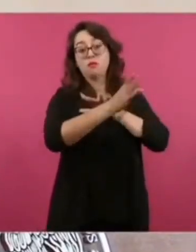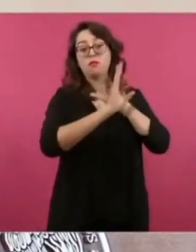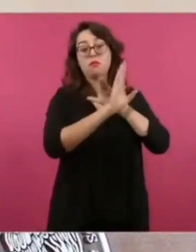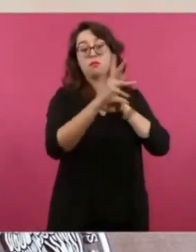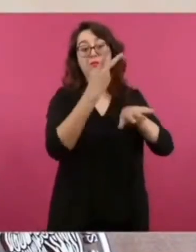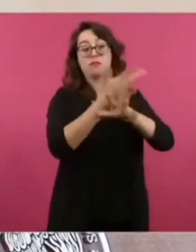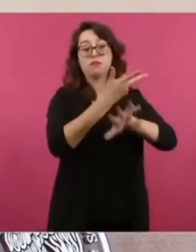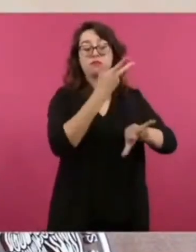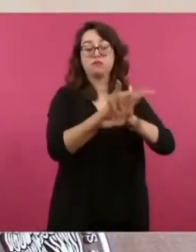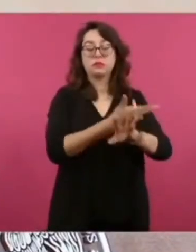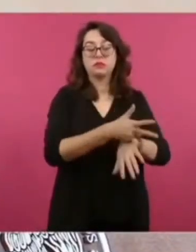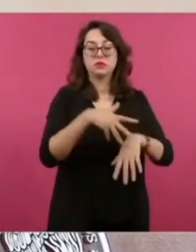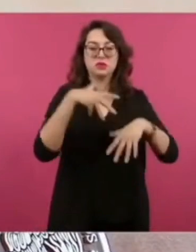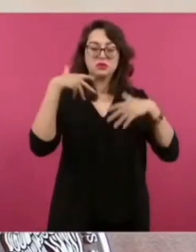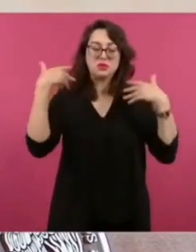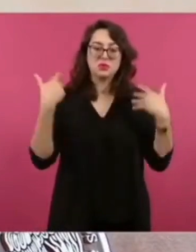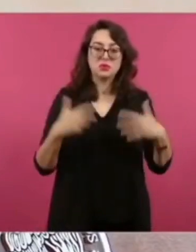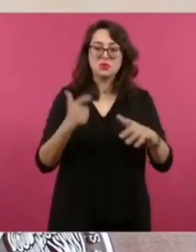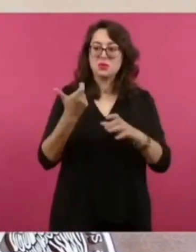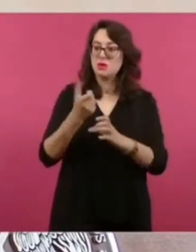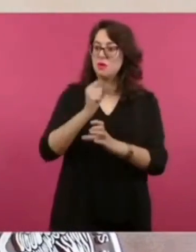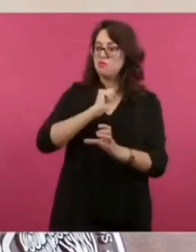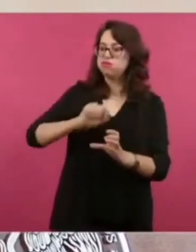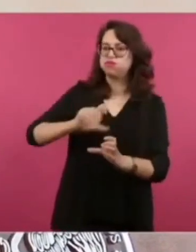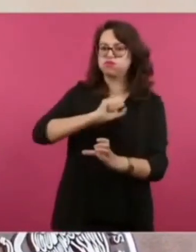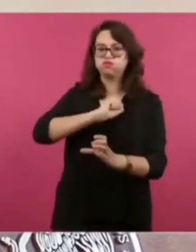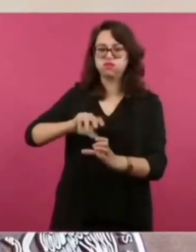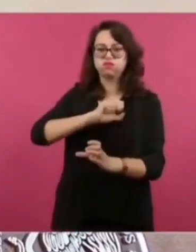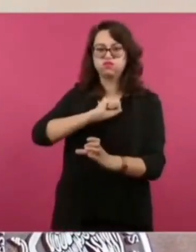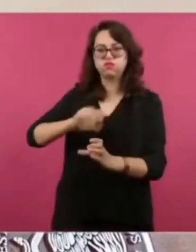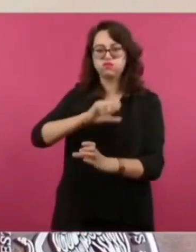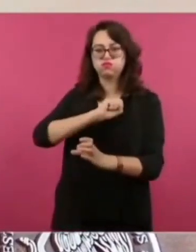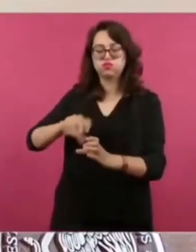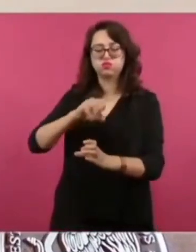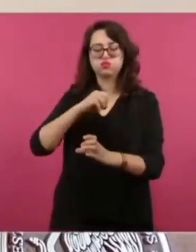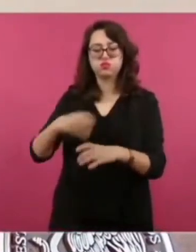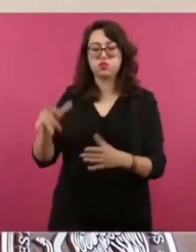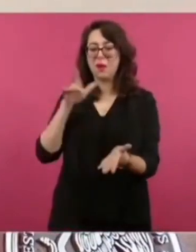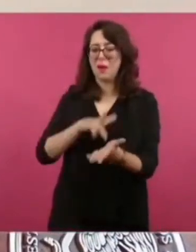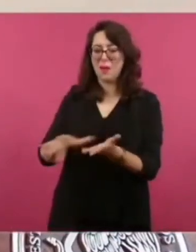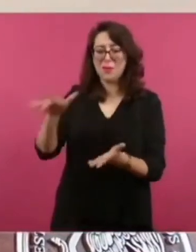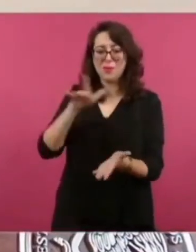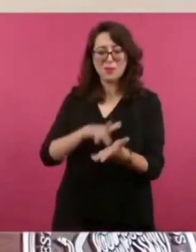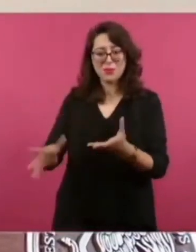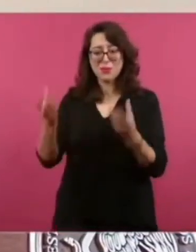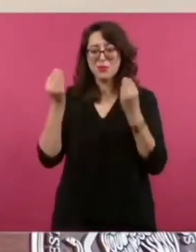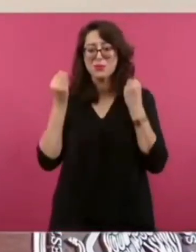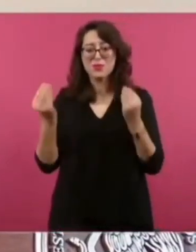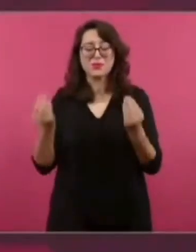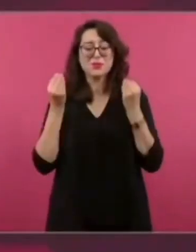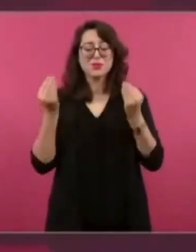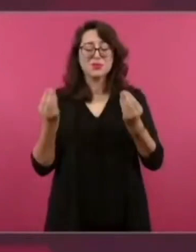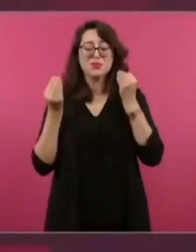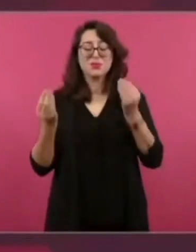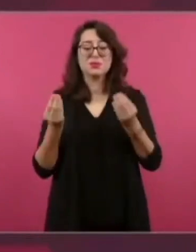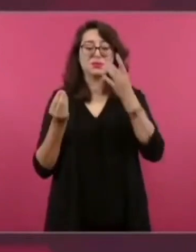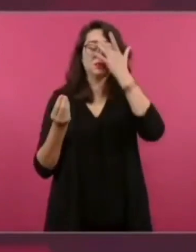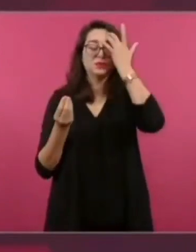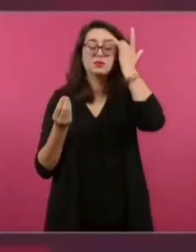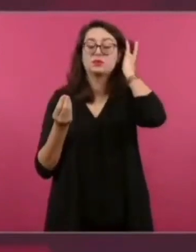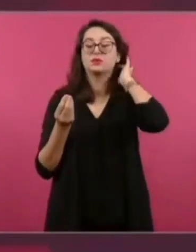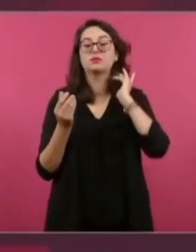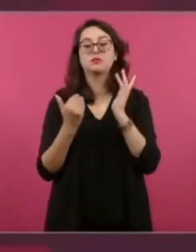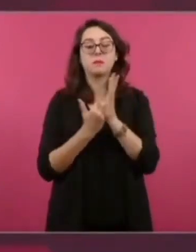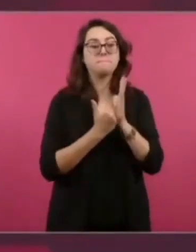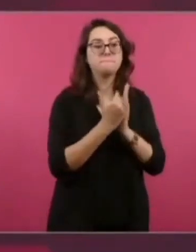necesitábamos, más dinero enviaron a sus familiares en México. Se incrementaron los